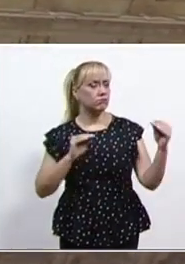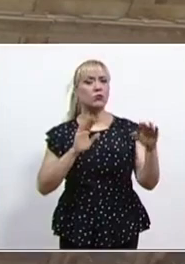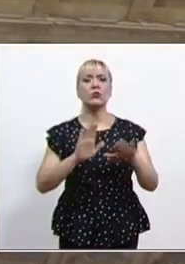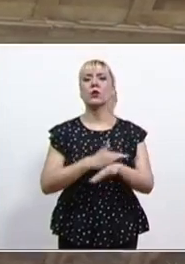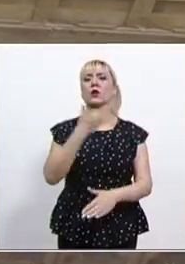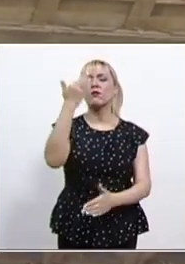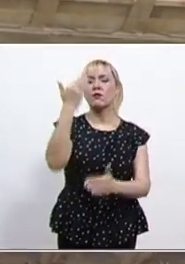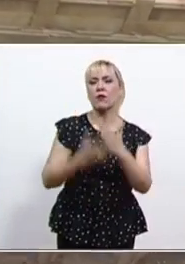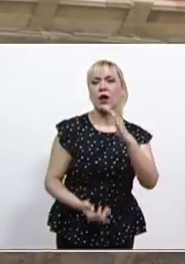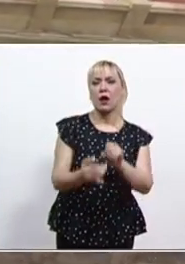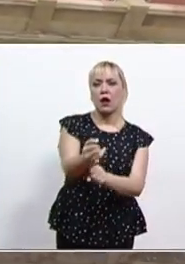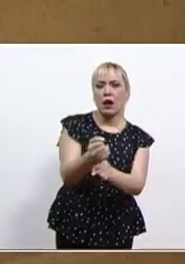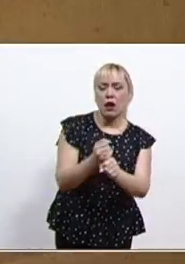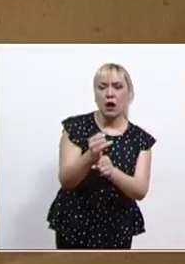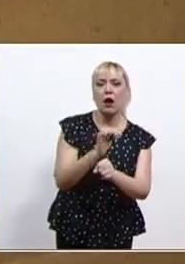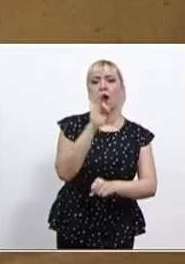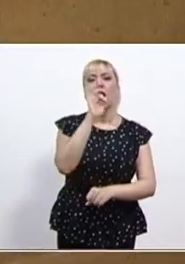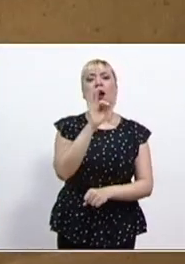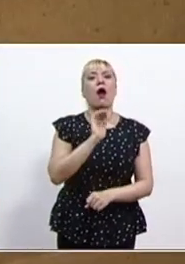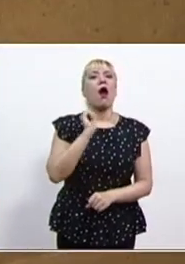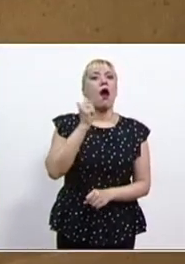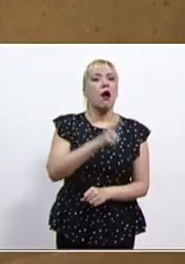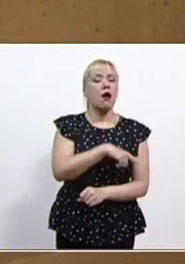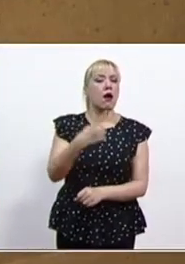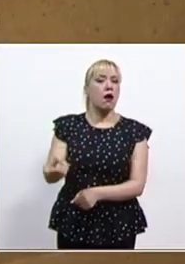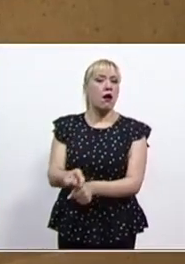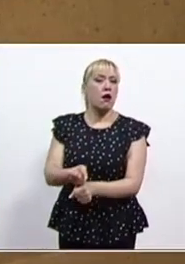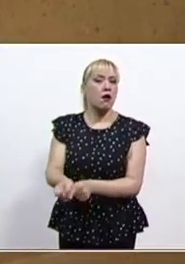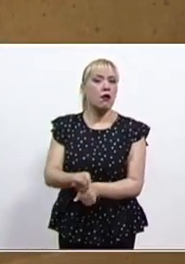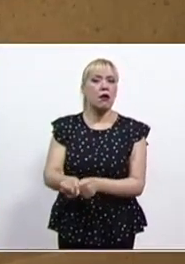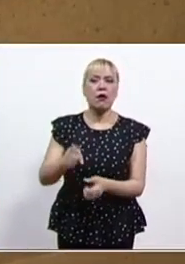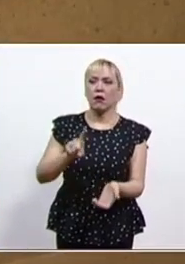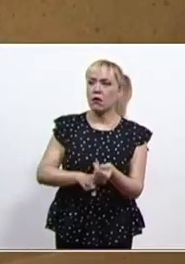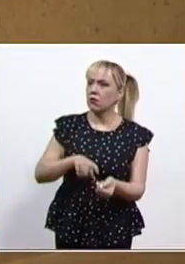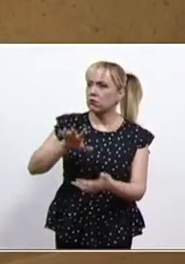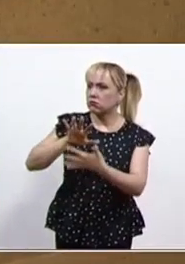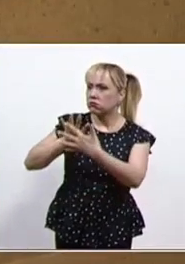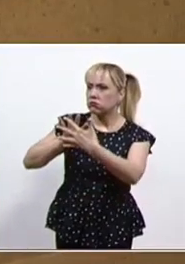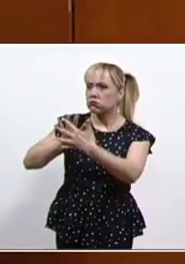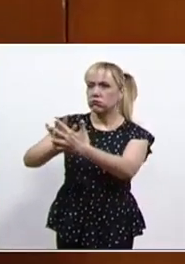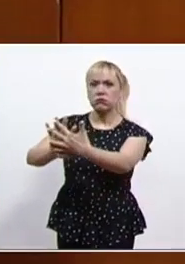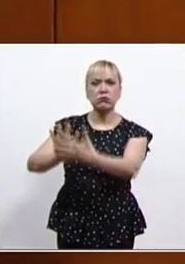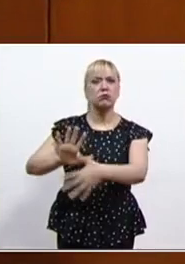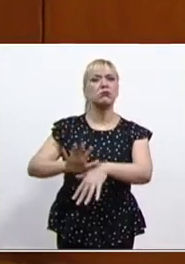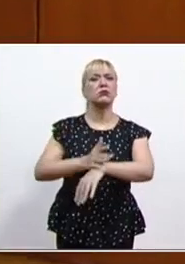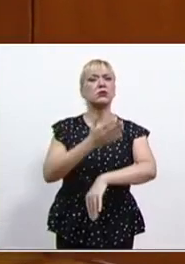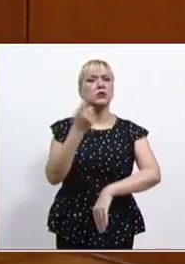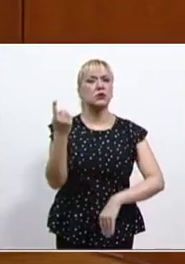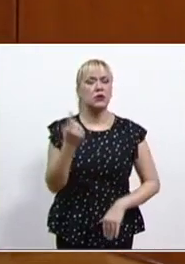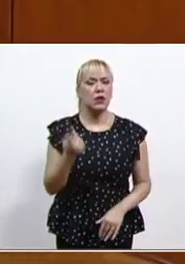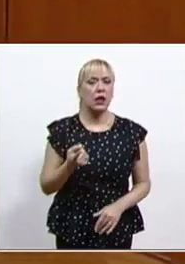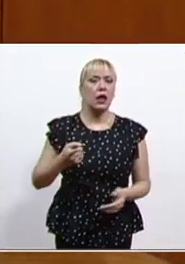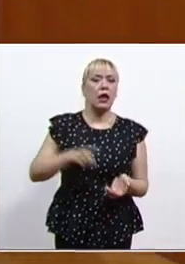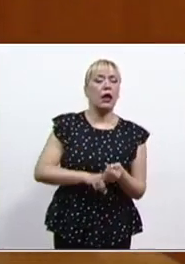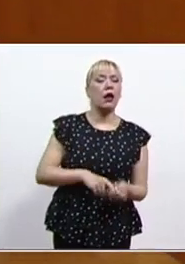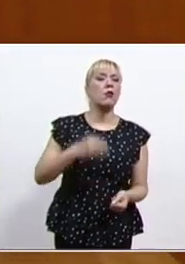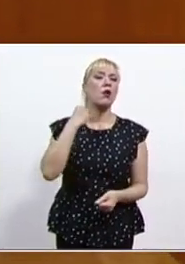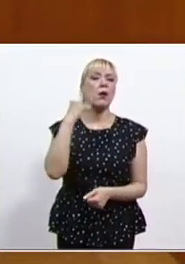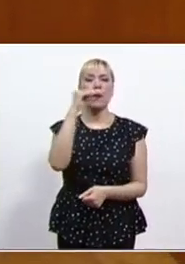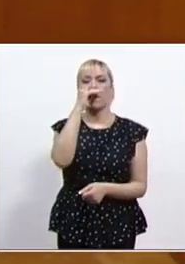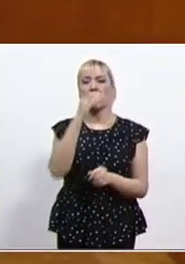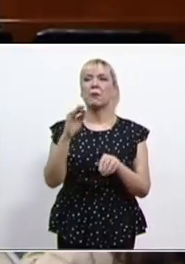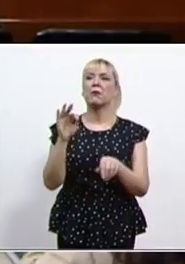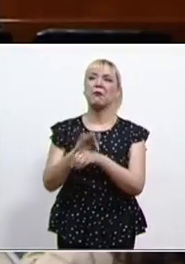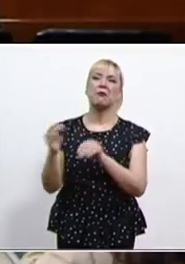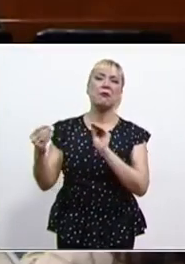oportunidad para investigar posibles actos de tortura de personas privadas de la libertad que fueron representados por defensores públicos, pues se encuentra